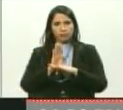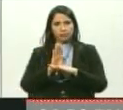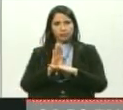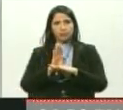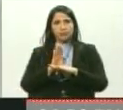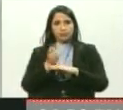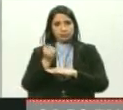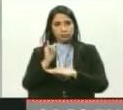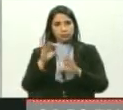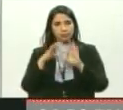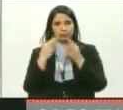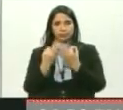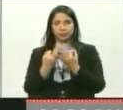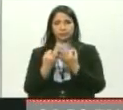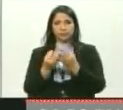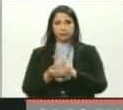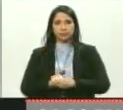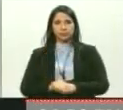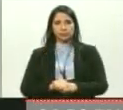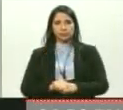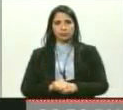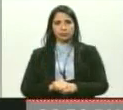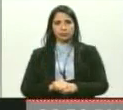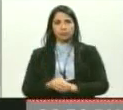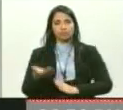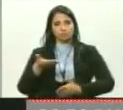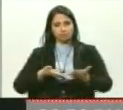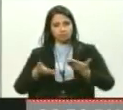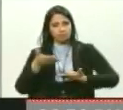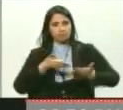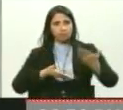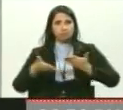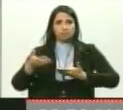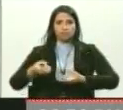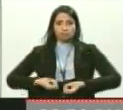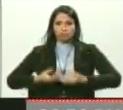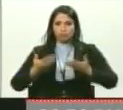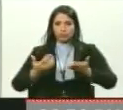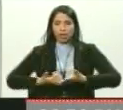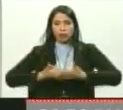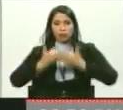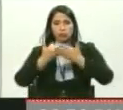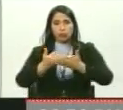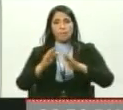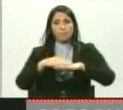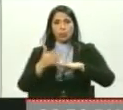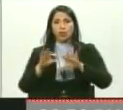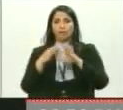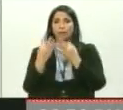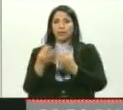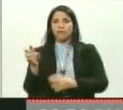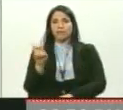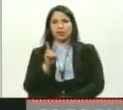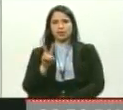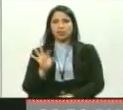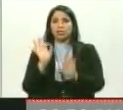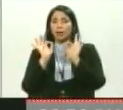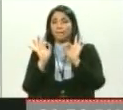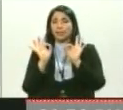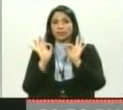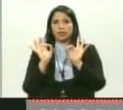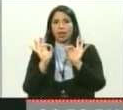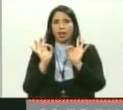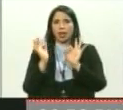una familia que le da la solidaridad, que lo ayuda, porque la familia venezolana es especial,